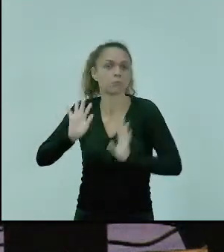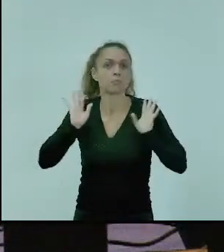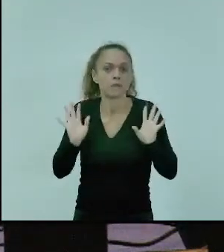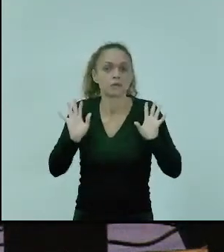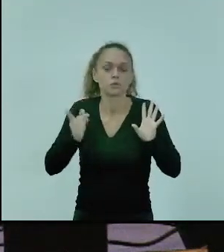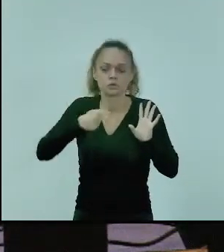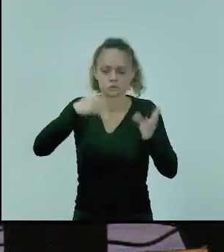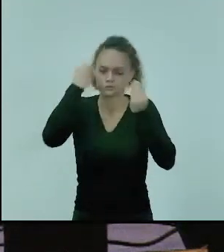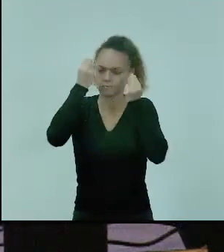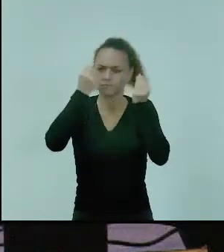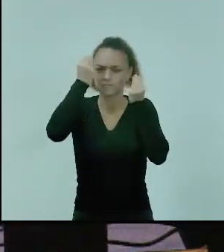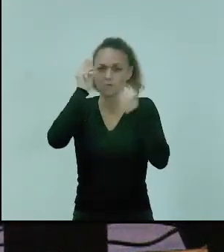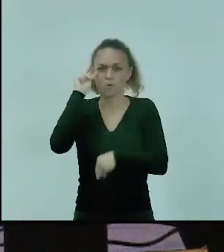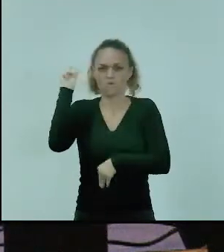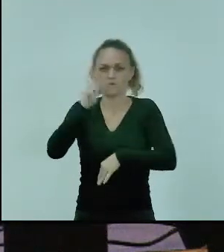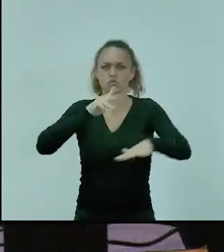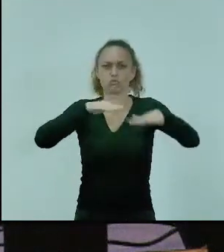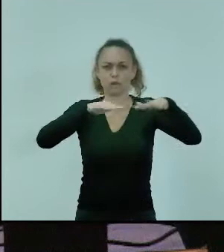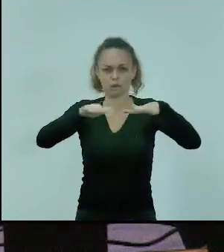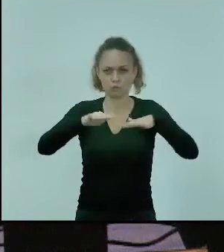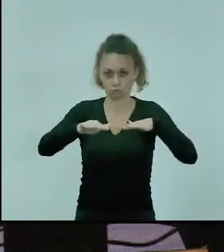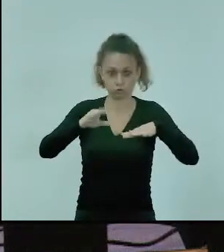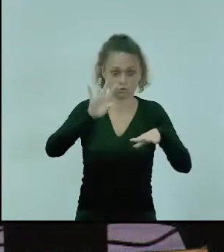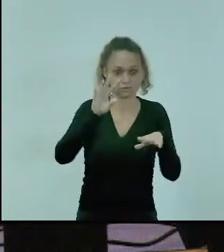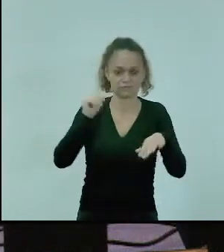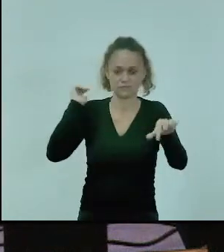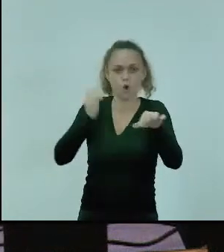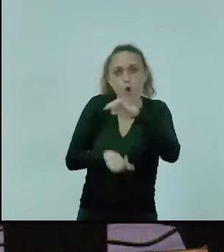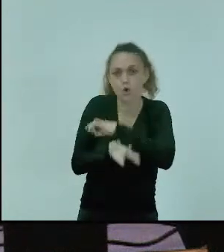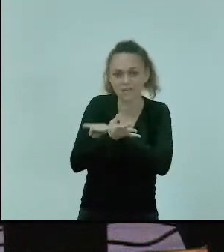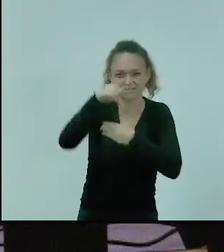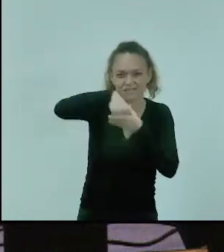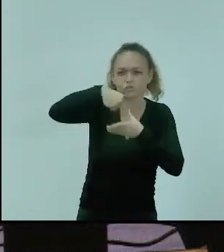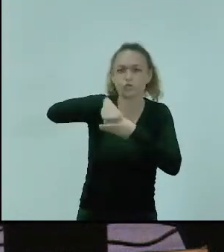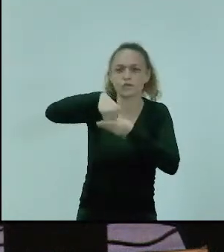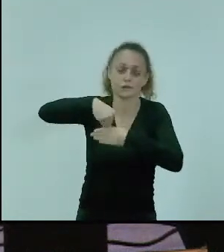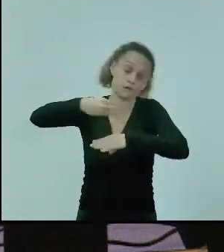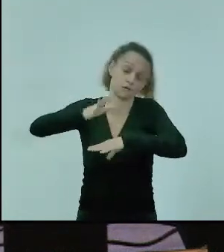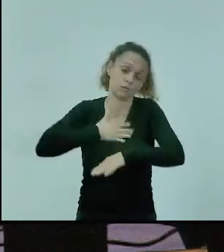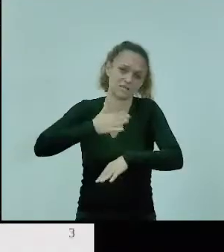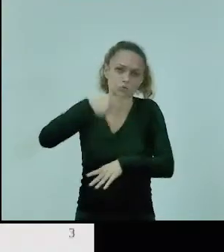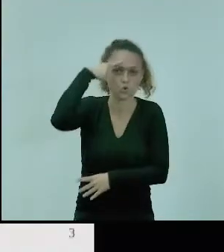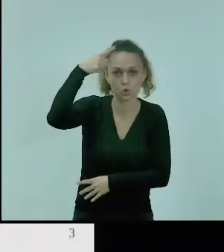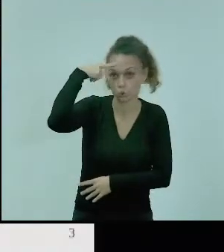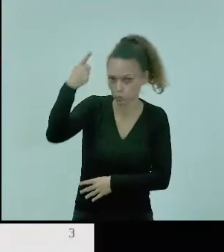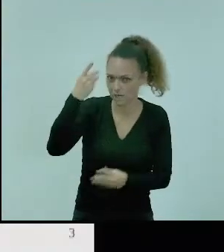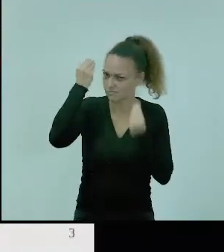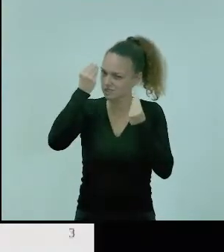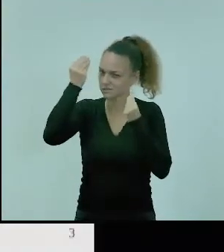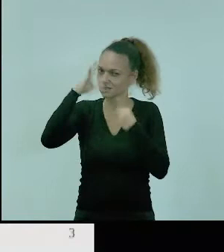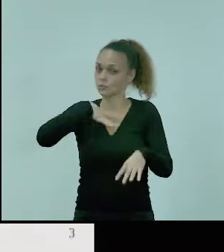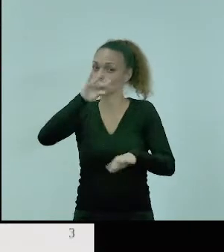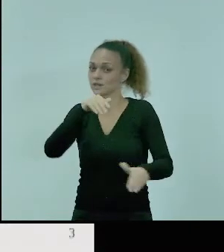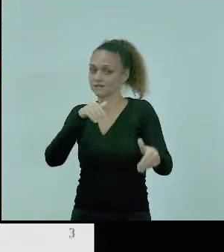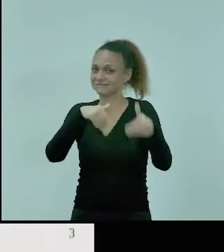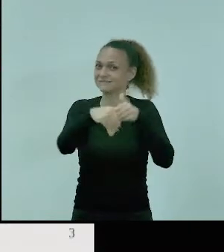posibilidad, viendo estos terremotos en patrimonio cultural, de que pudieran afectar y que afectaran de nuevo a